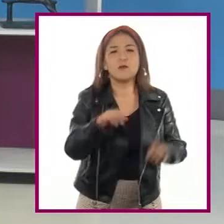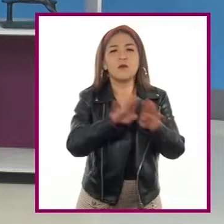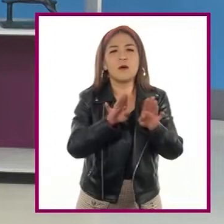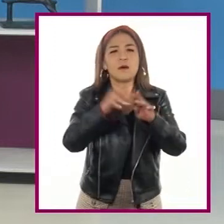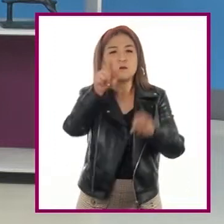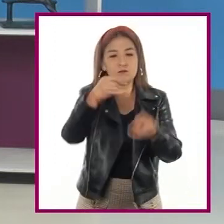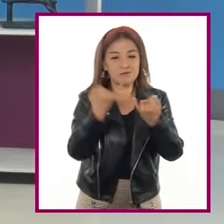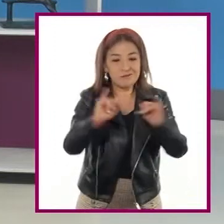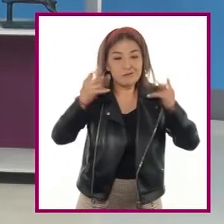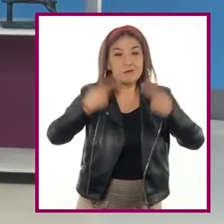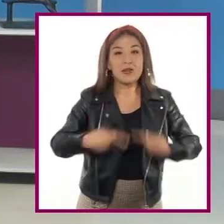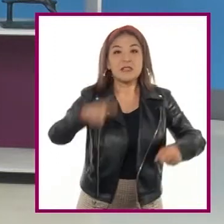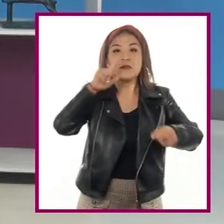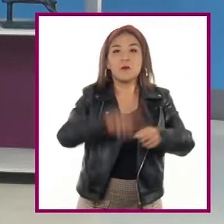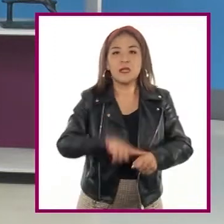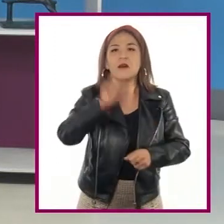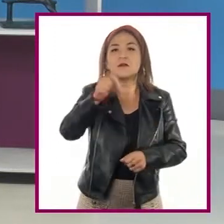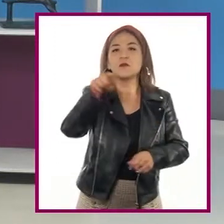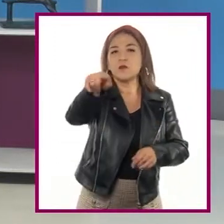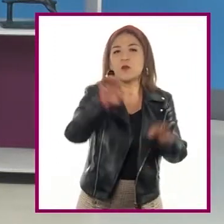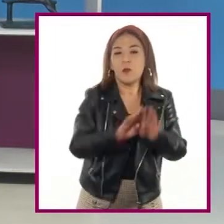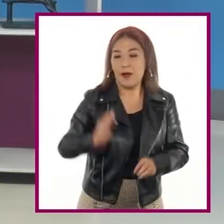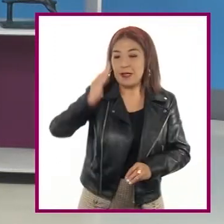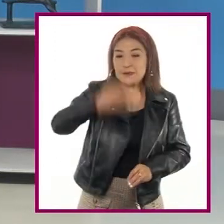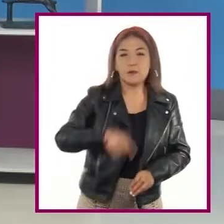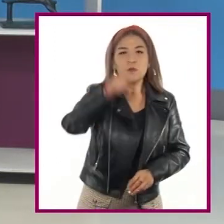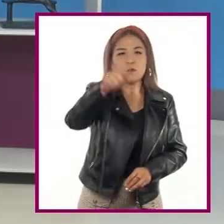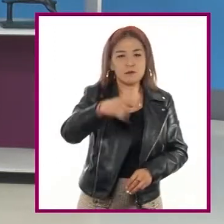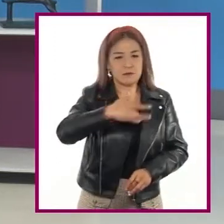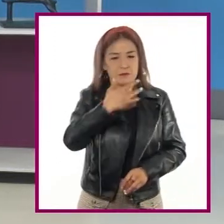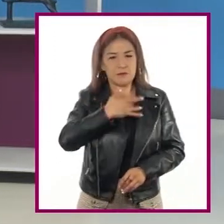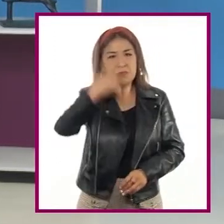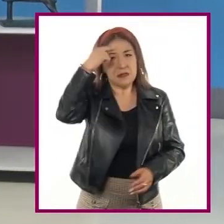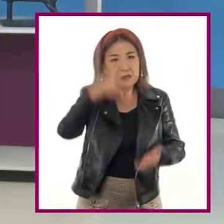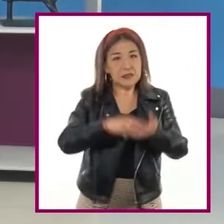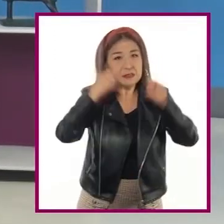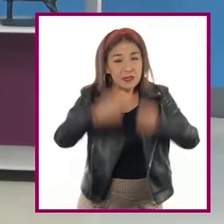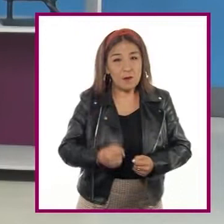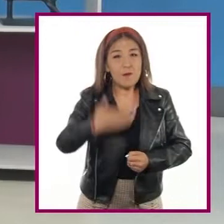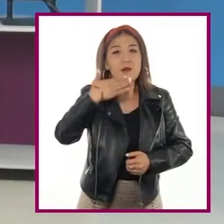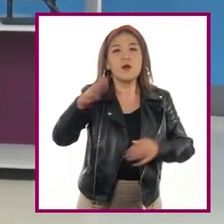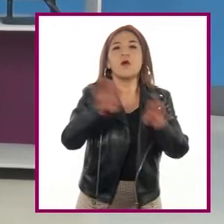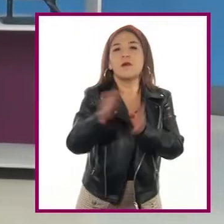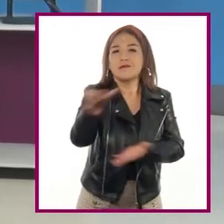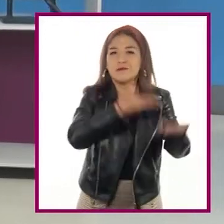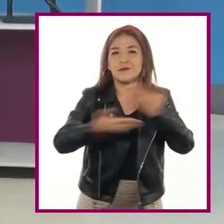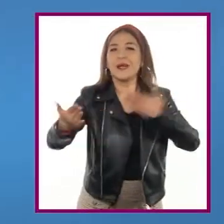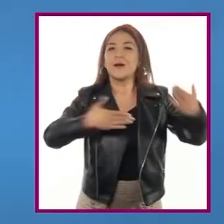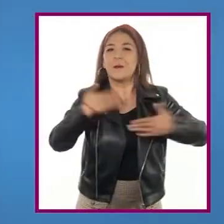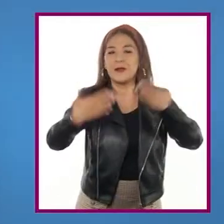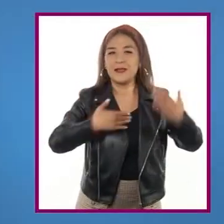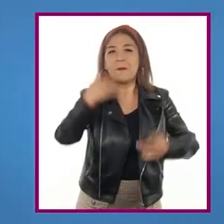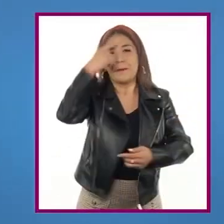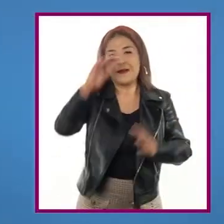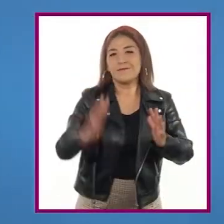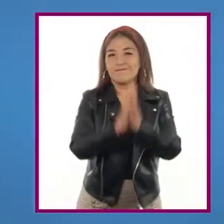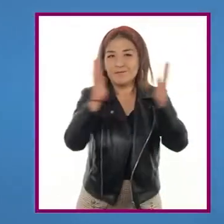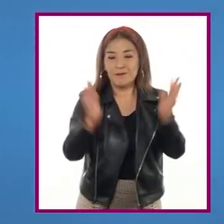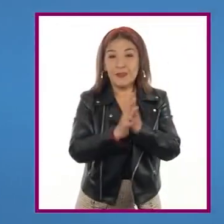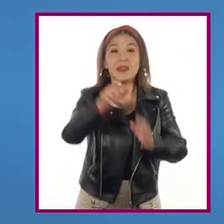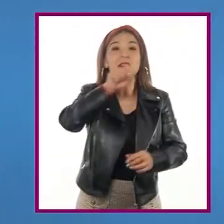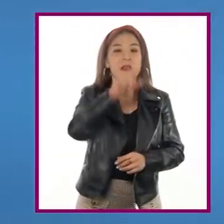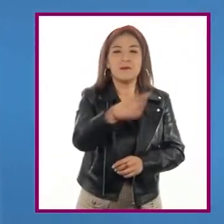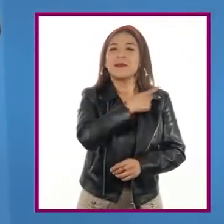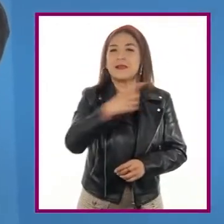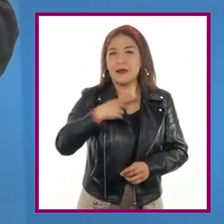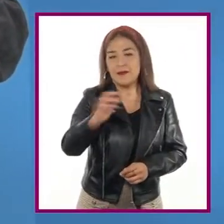la aceptación de las normas por convicción y porque son parte de la convivencia armónica y democrática. Además, debemos